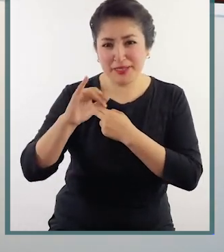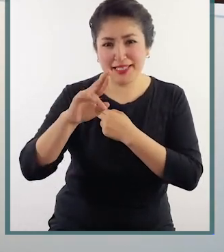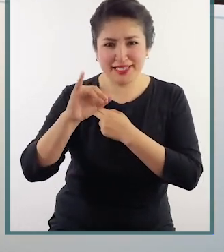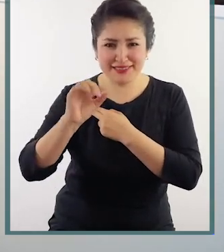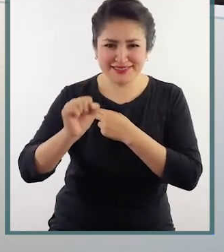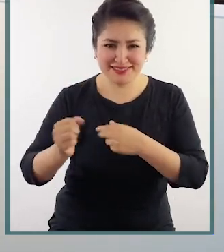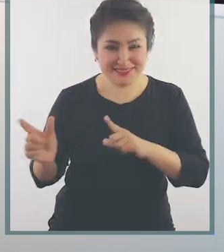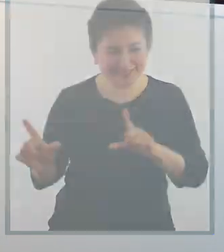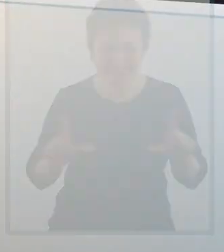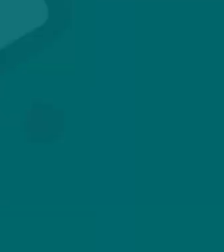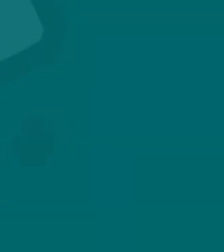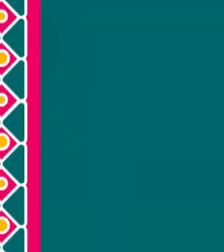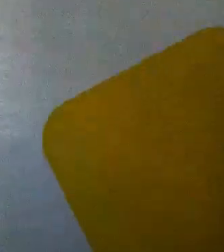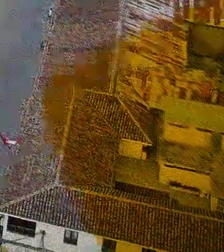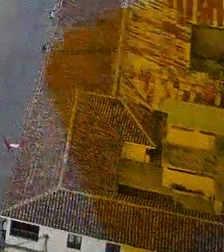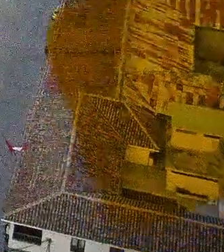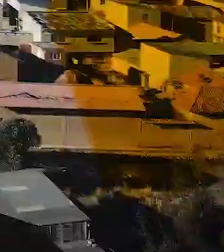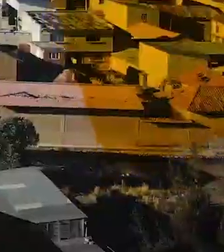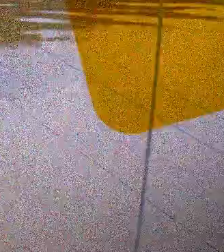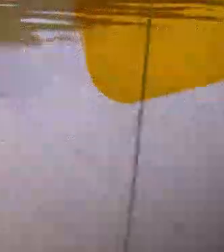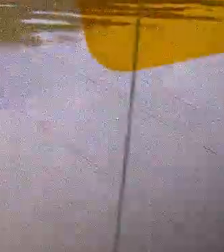Iris Cárdenas. Volvemos.